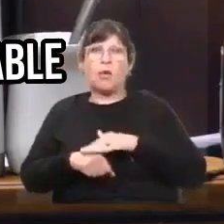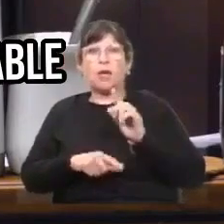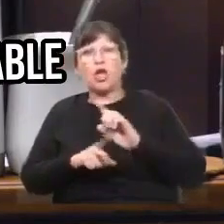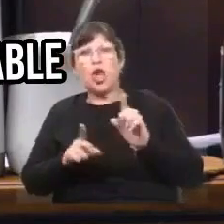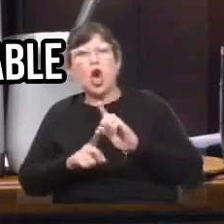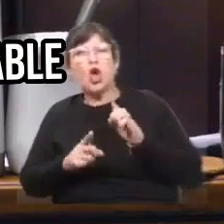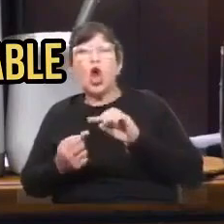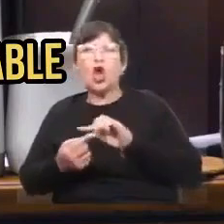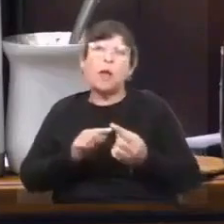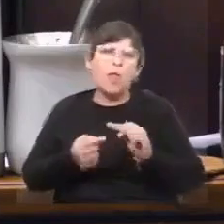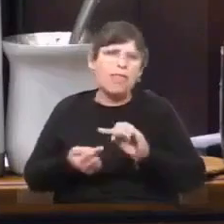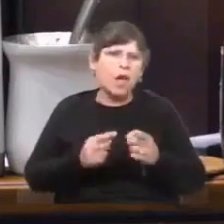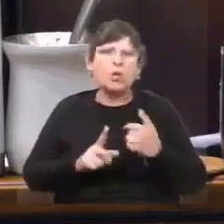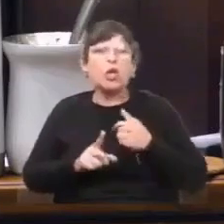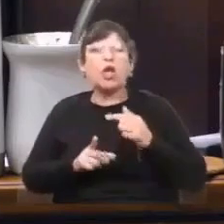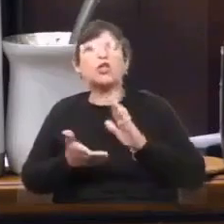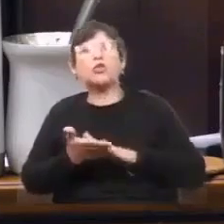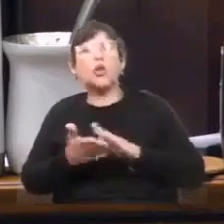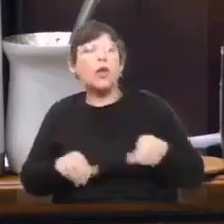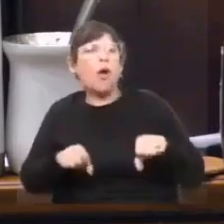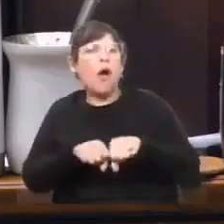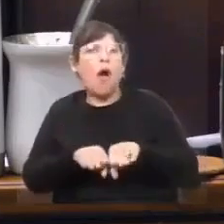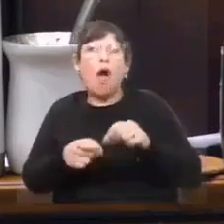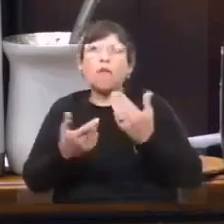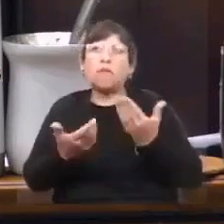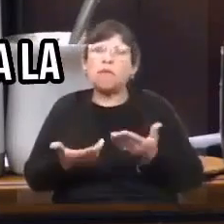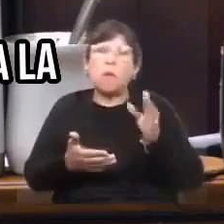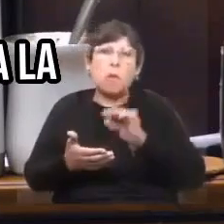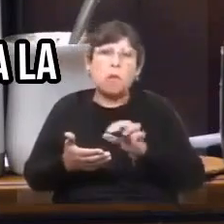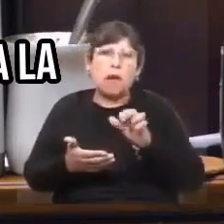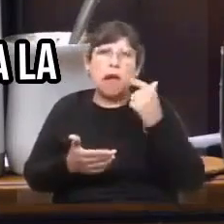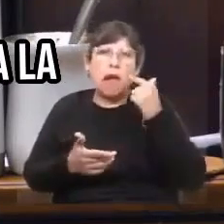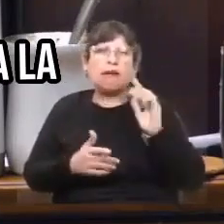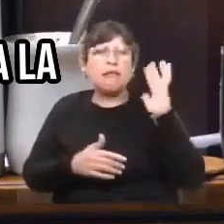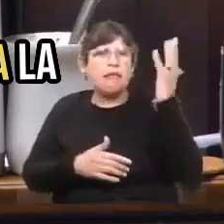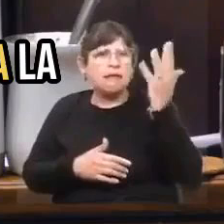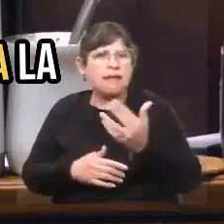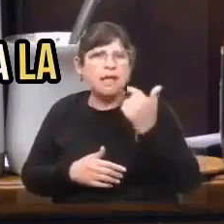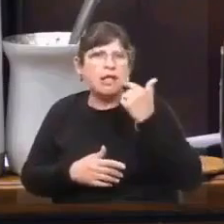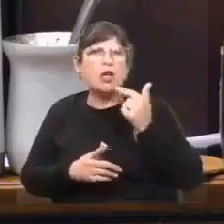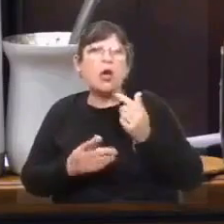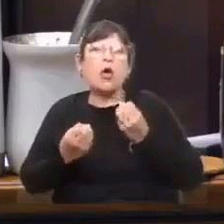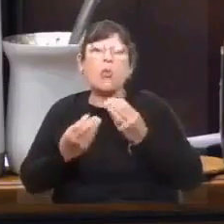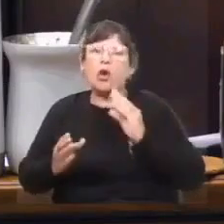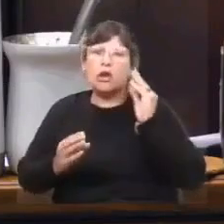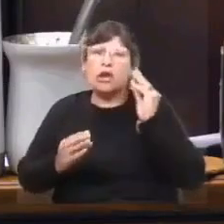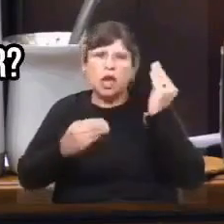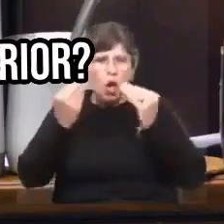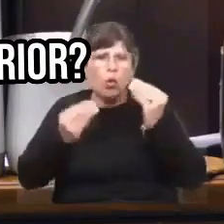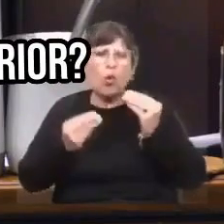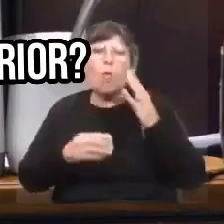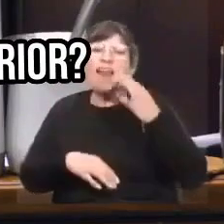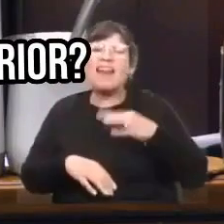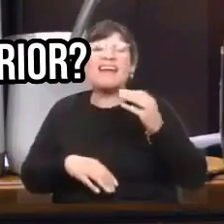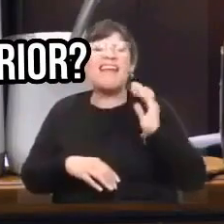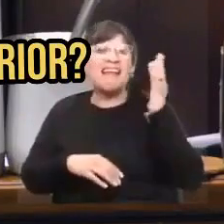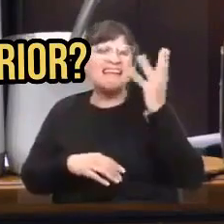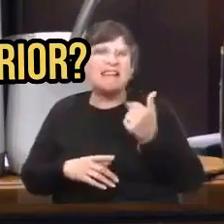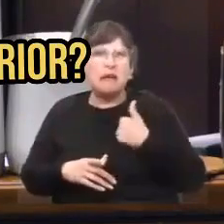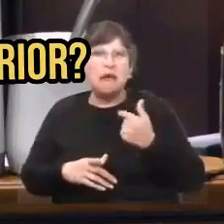discutiendo sobre los cableoperadores del interior porque nos preocupa la realidad del les preocupa la